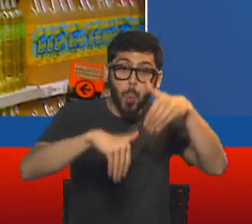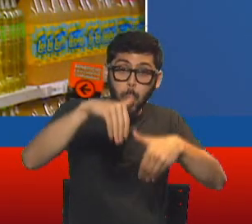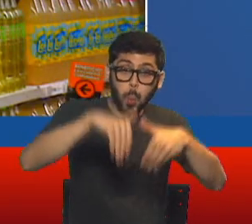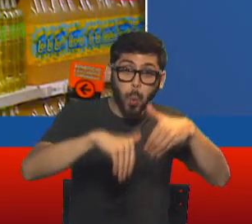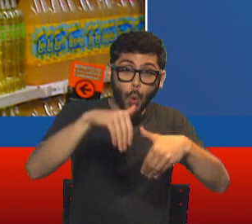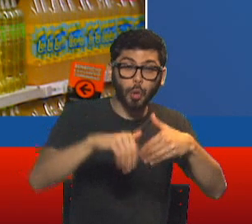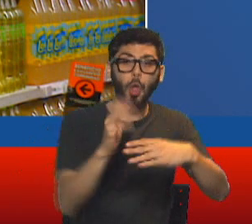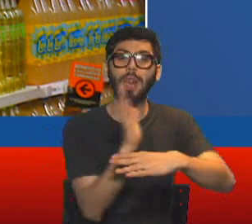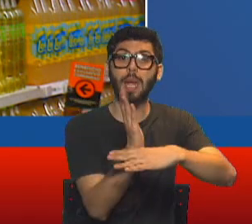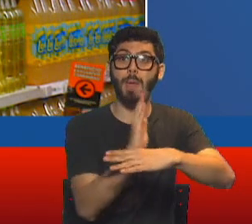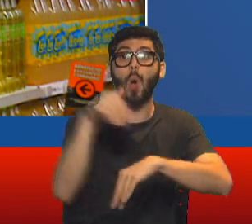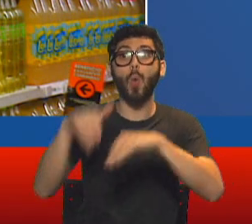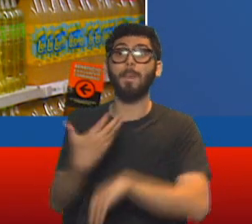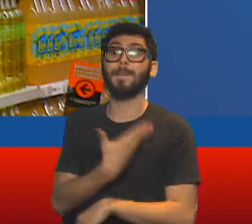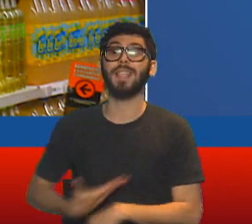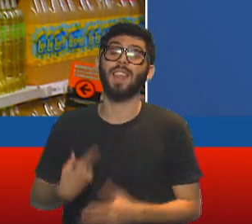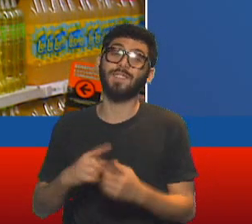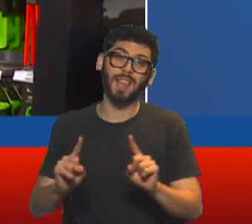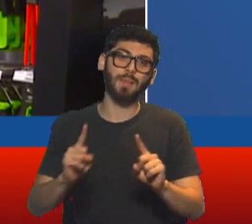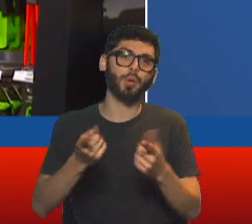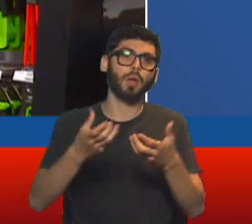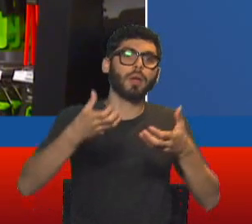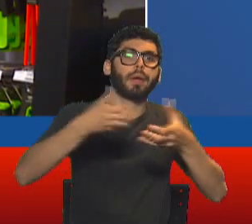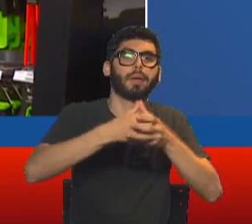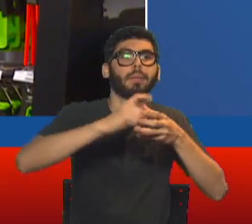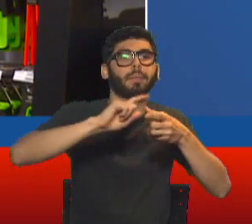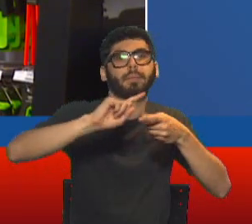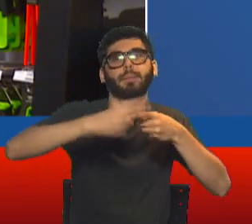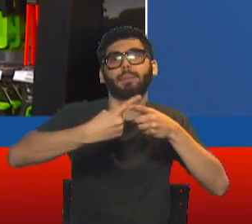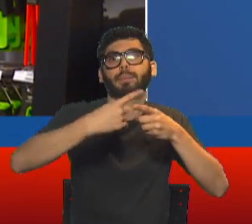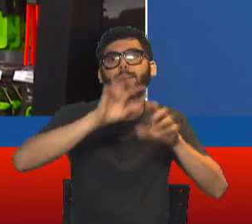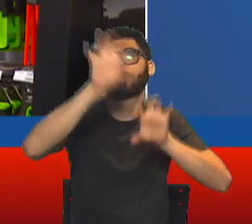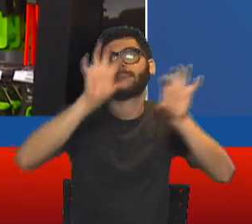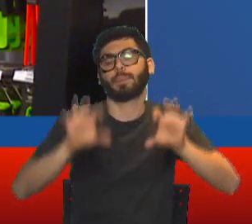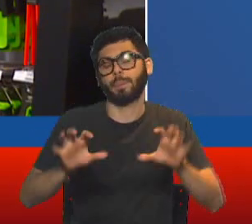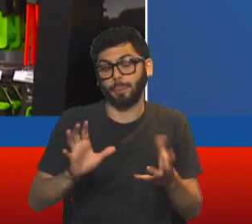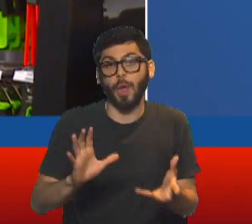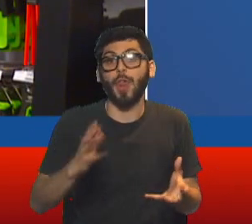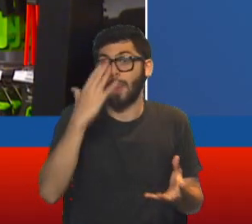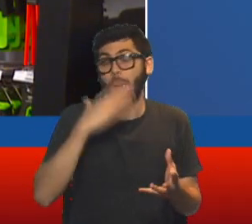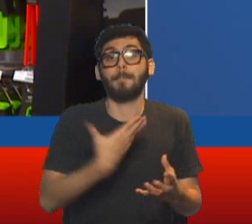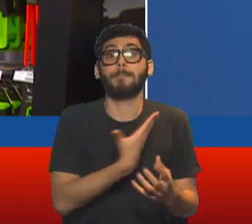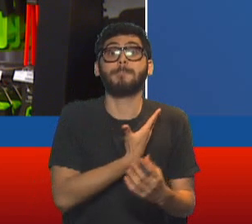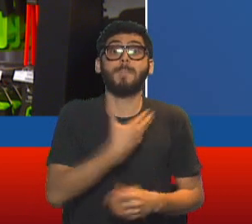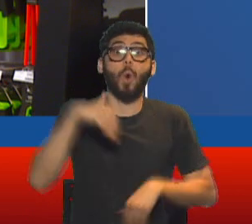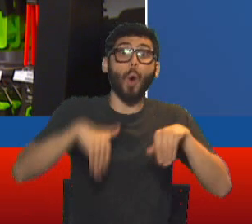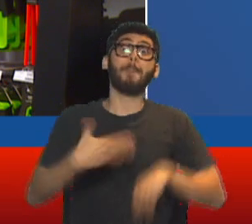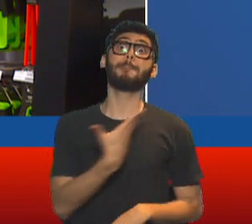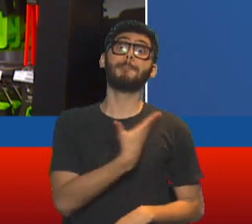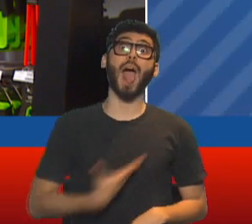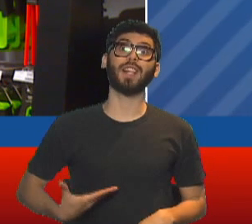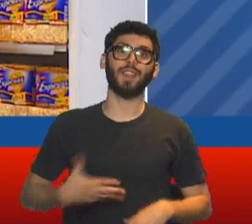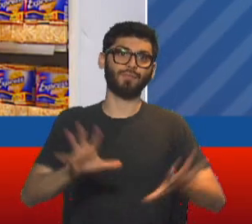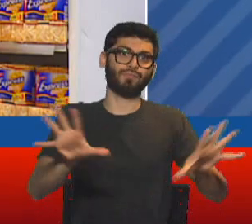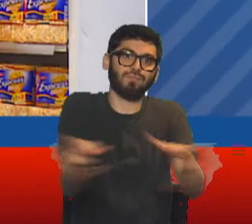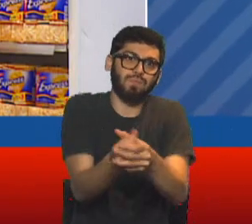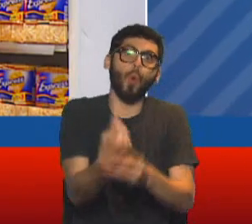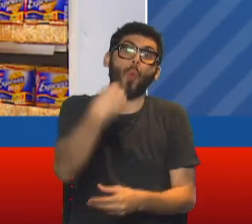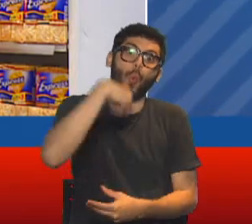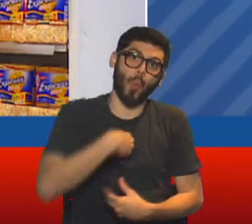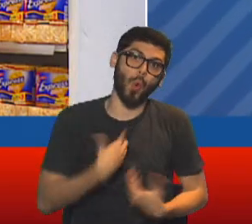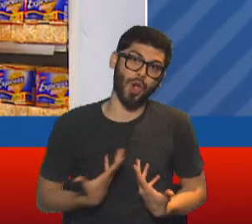tema que preocupa a la sociedad, el precio de los alimentos. Cuando dicen, entendimos el mensaje de las urnas, me